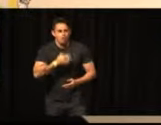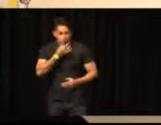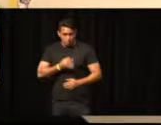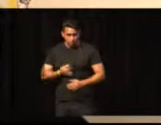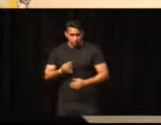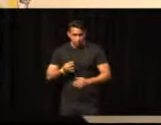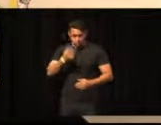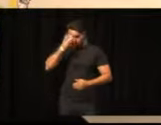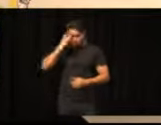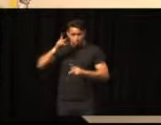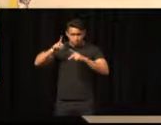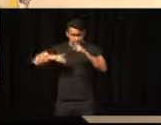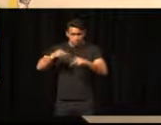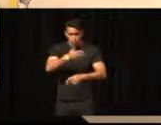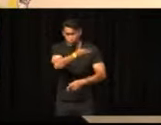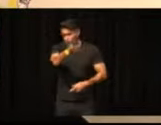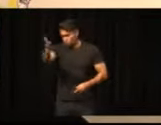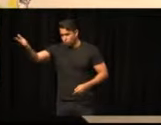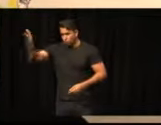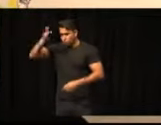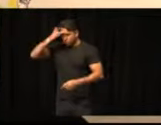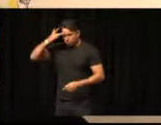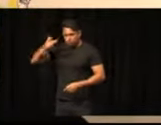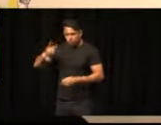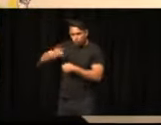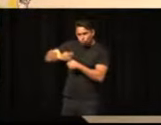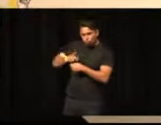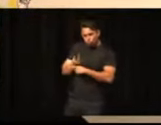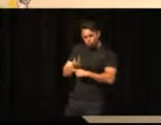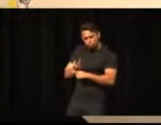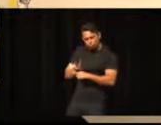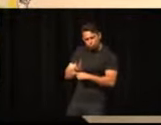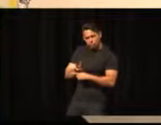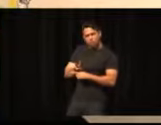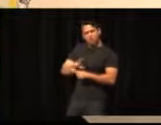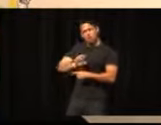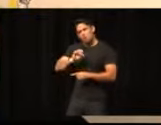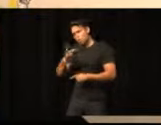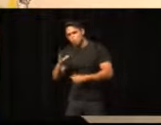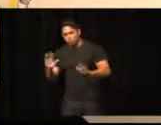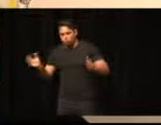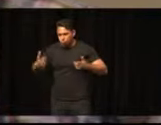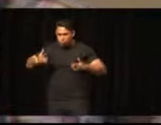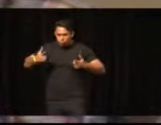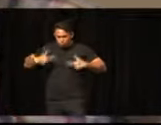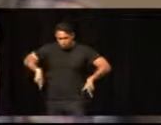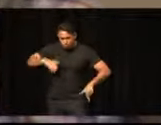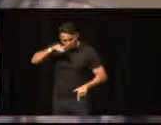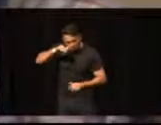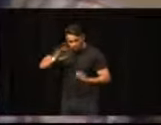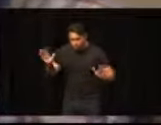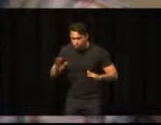gente en sus gerencias o injerencias, en sus